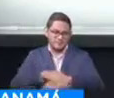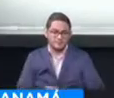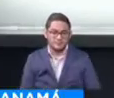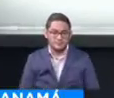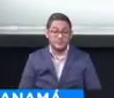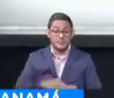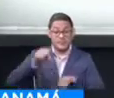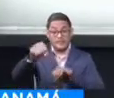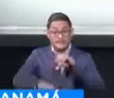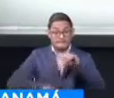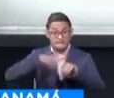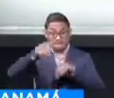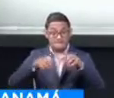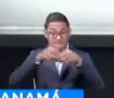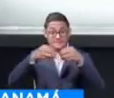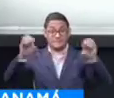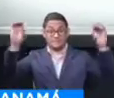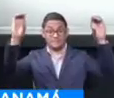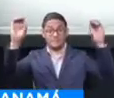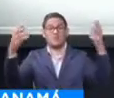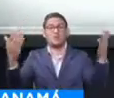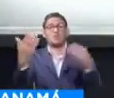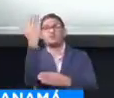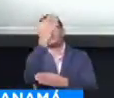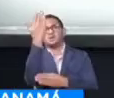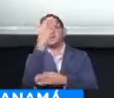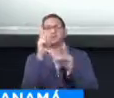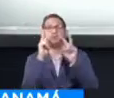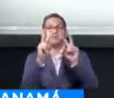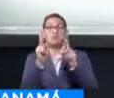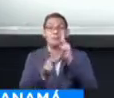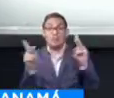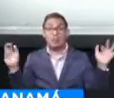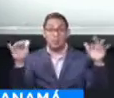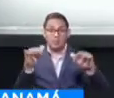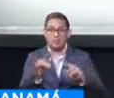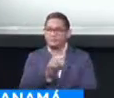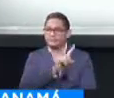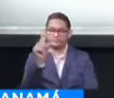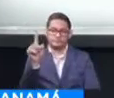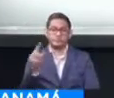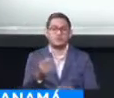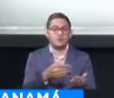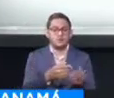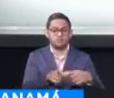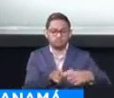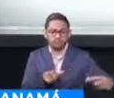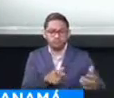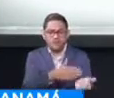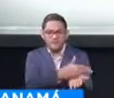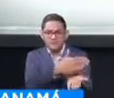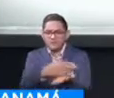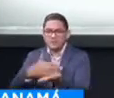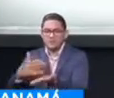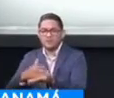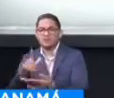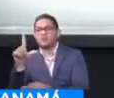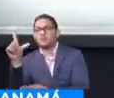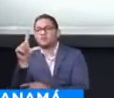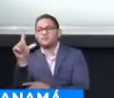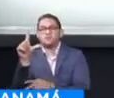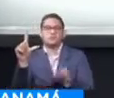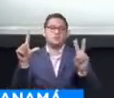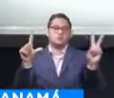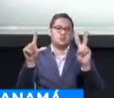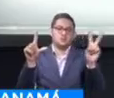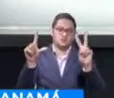serán televisados sin público y la venta de chances y billetes será de lunes a viernes